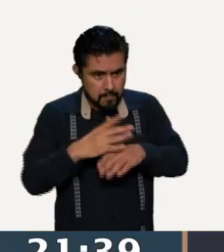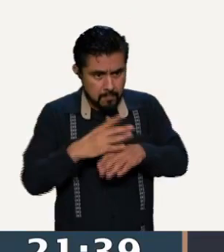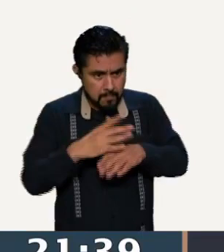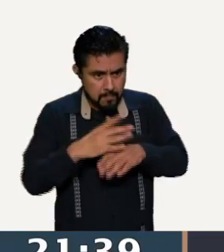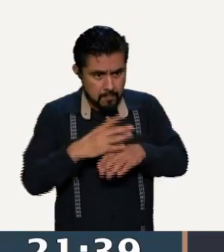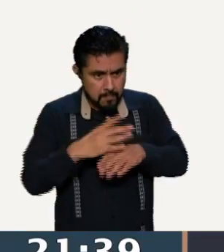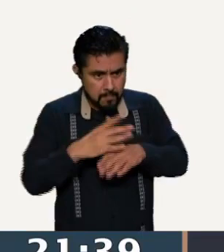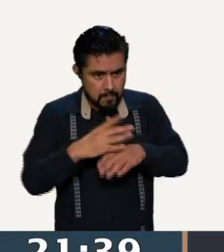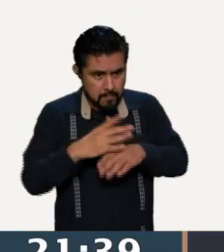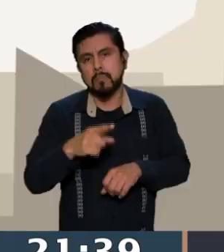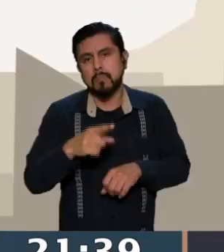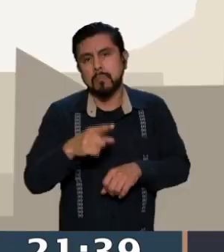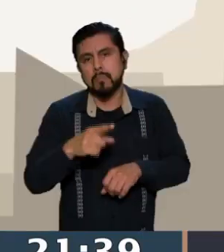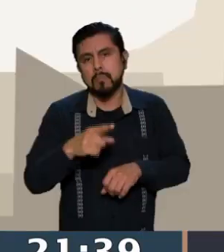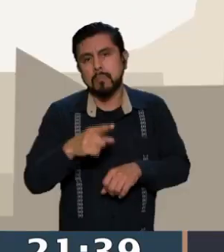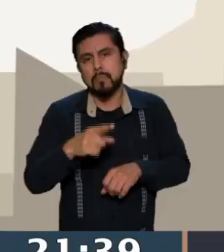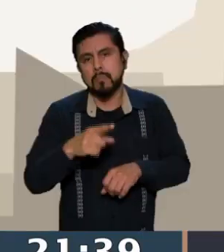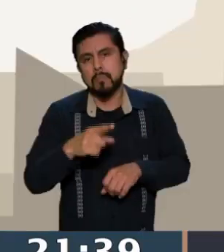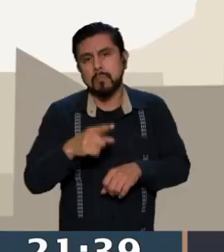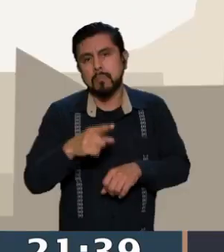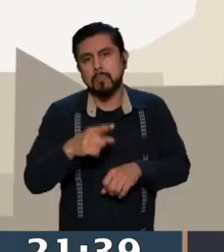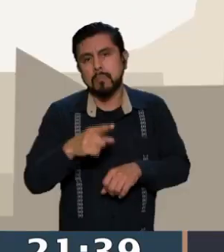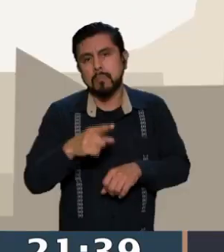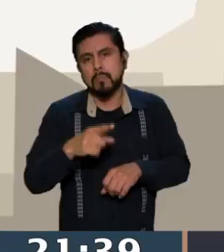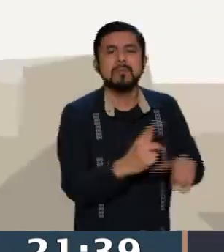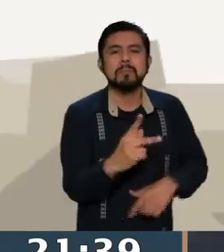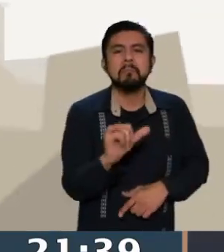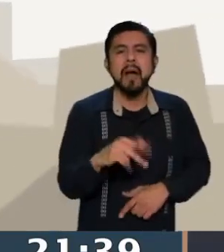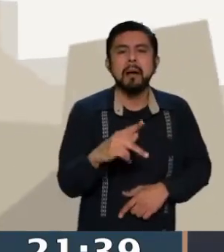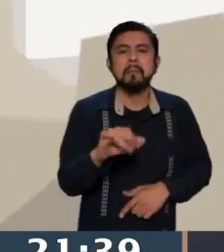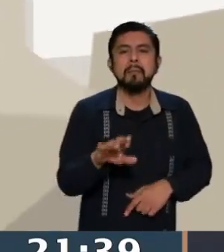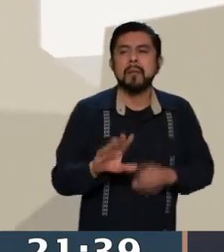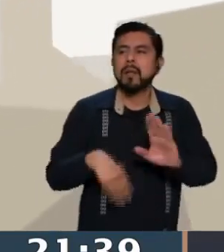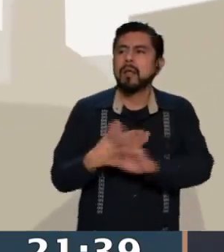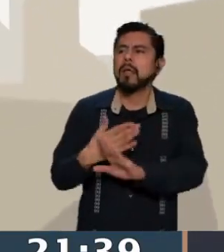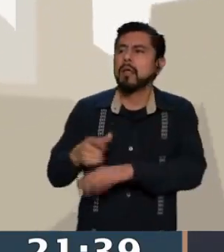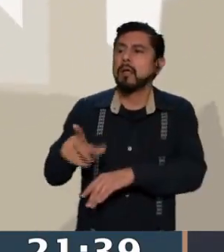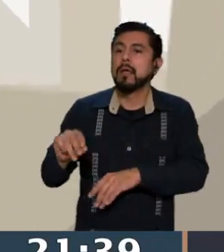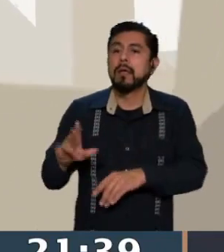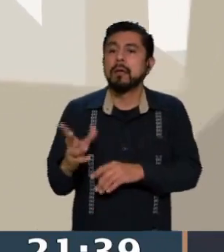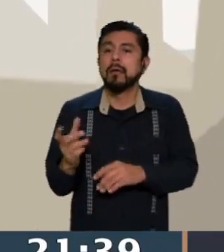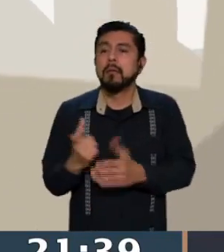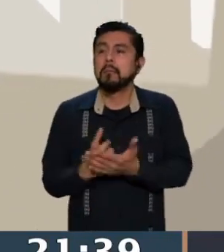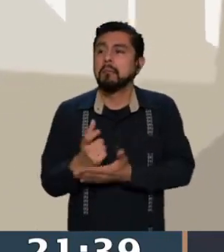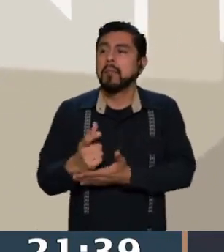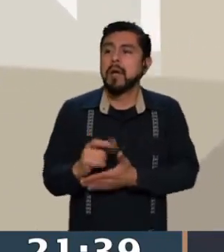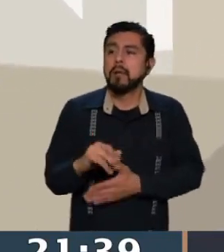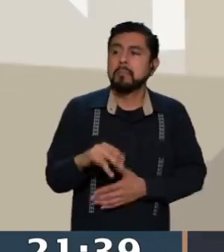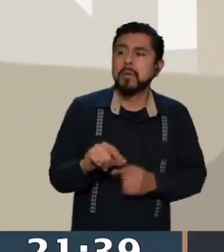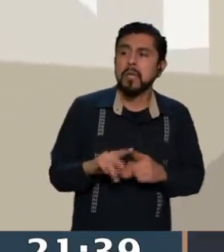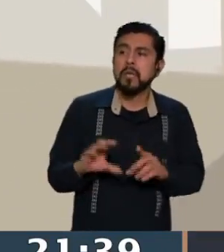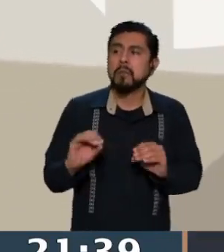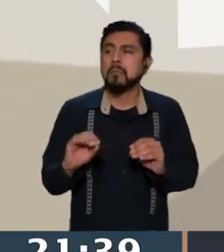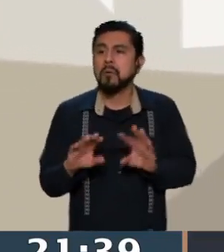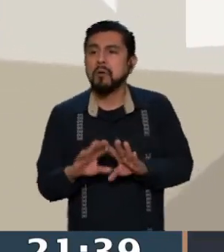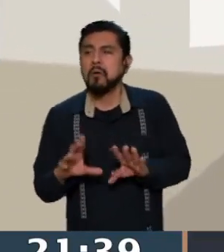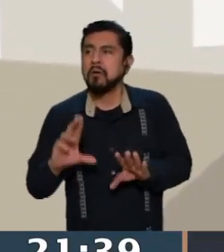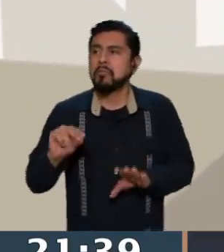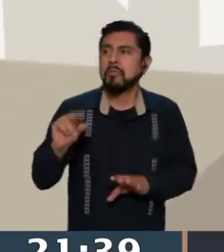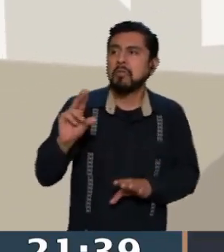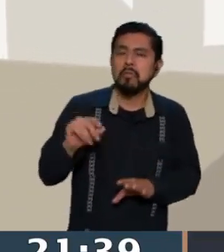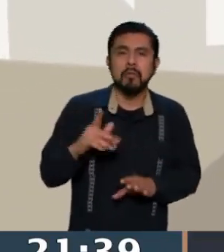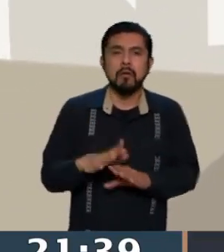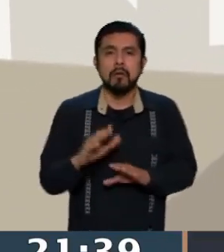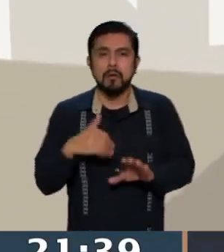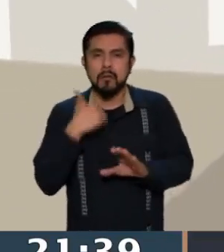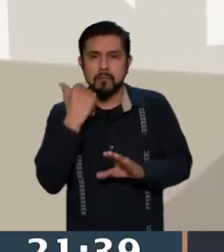vamos a oír a veces de los detractores es, por ejemplo, ya escuché, pues sí, pero el salario mínimo o la transferencia por este tema que tiene que